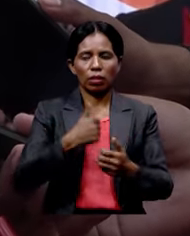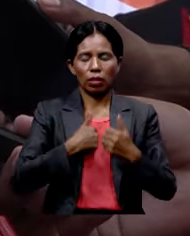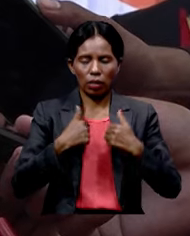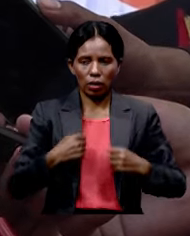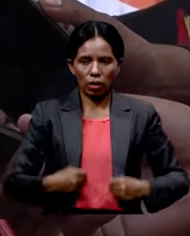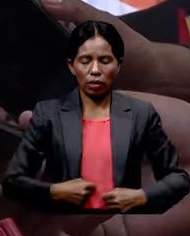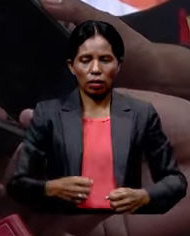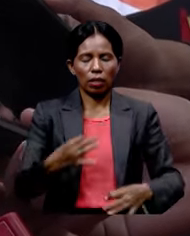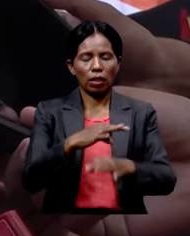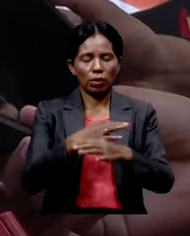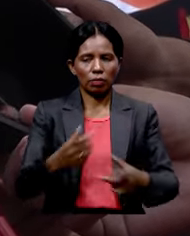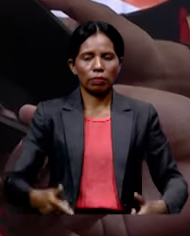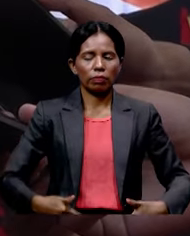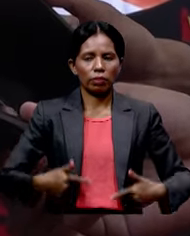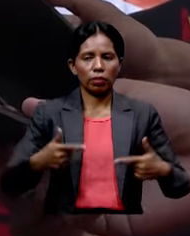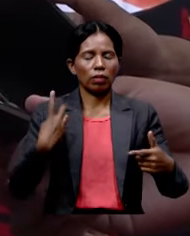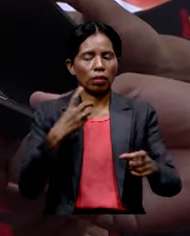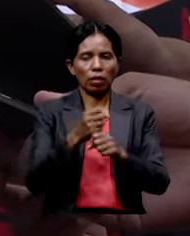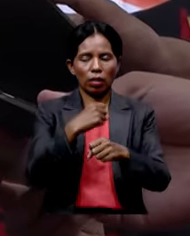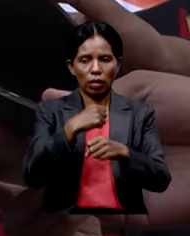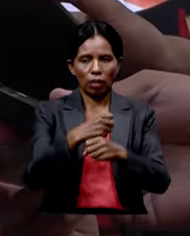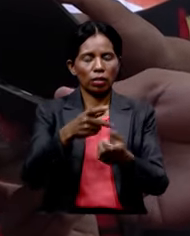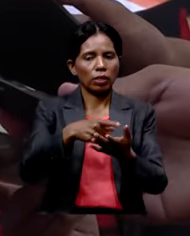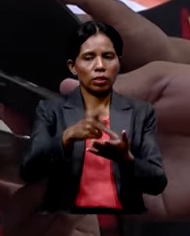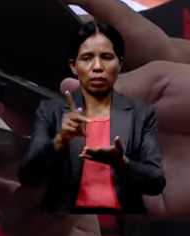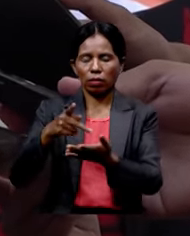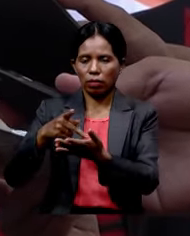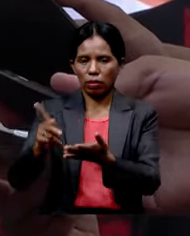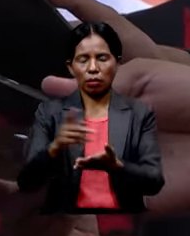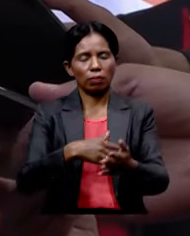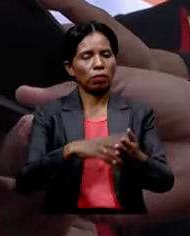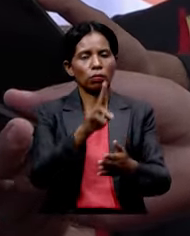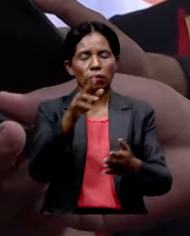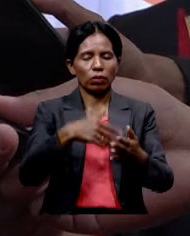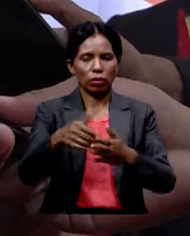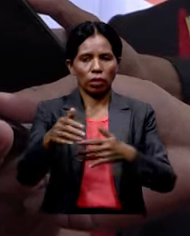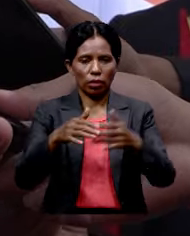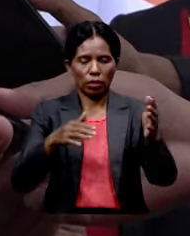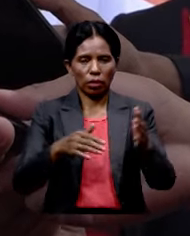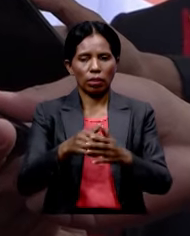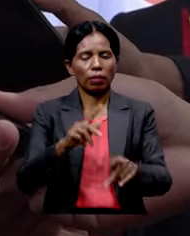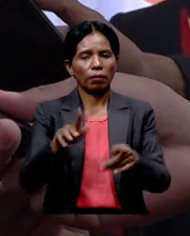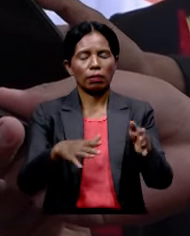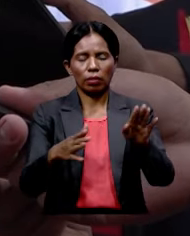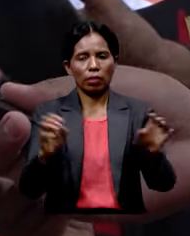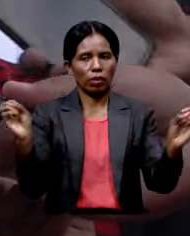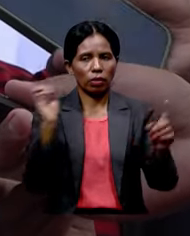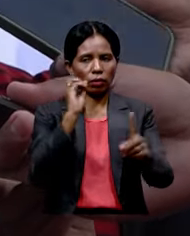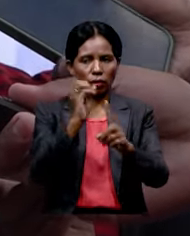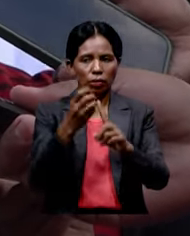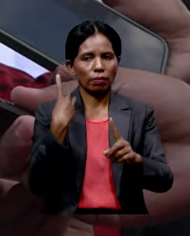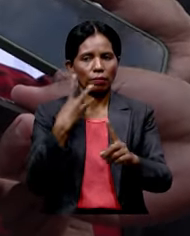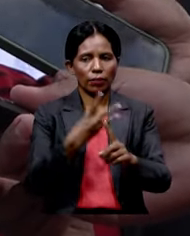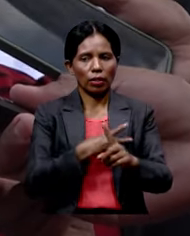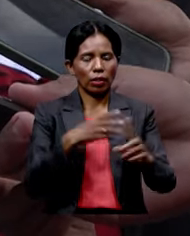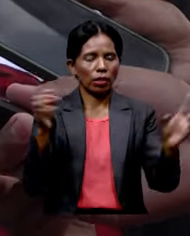sir ni vida. La os osan para tur ba halo lia human man fon, be gasta osan barbarak ne lae. Ne ema objetivo lo los si tarabandu. I tarabandu